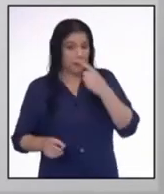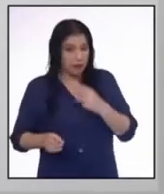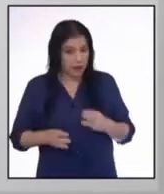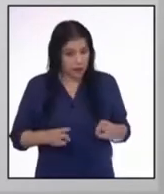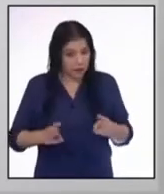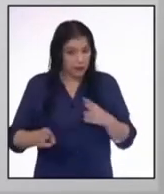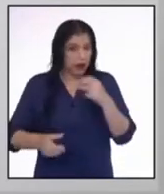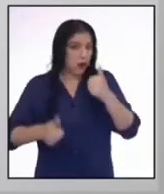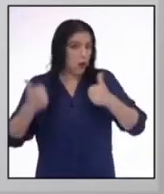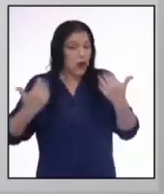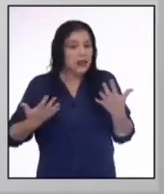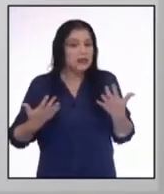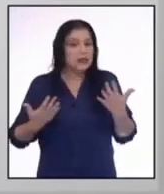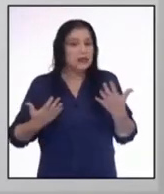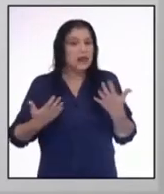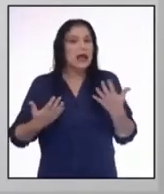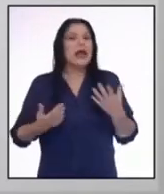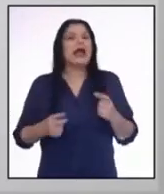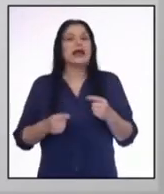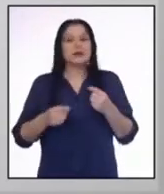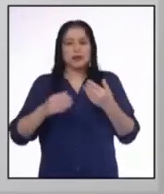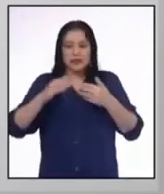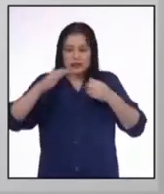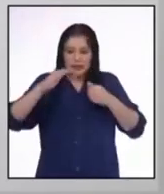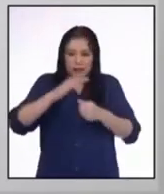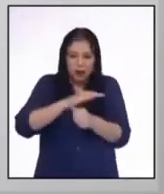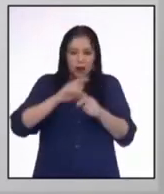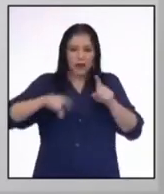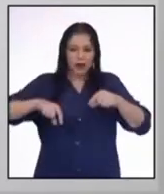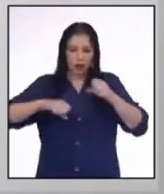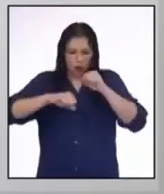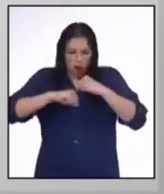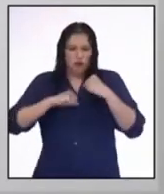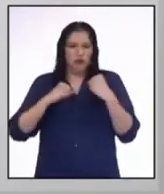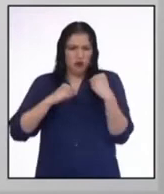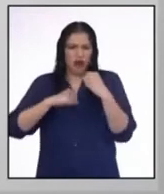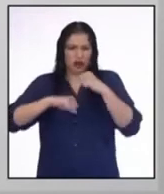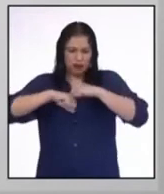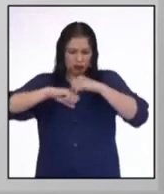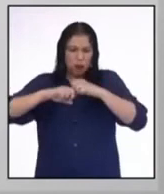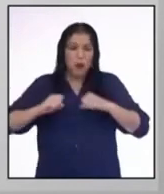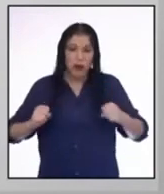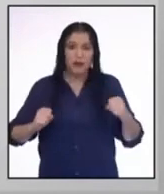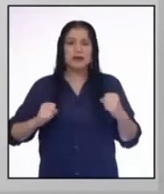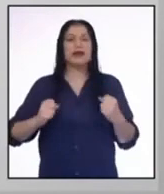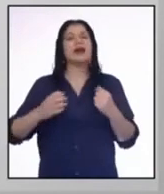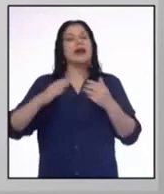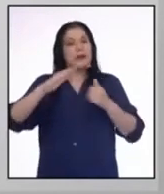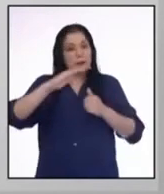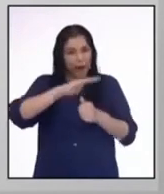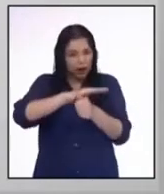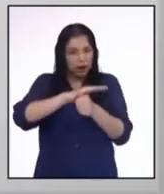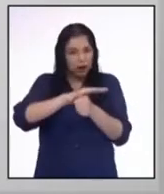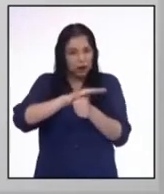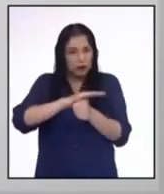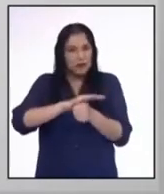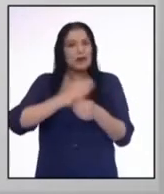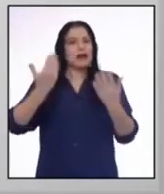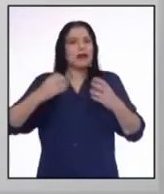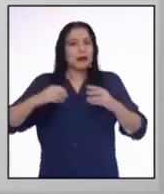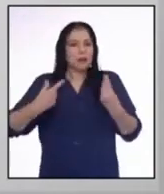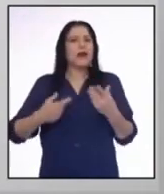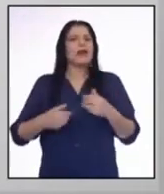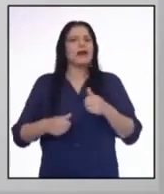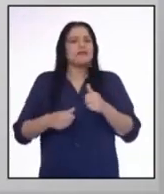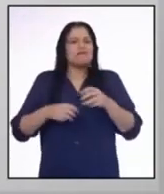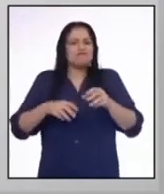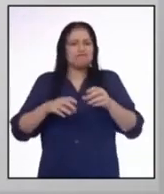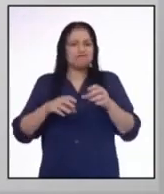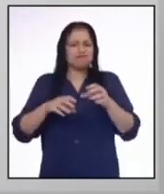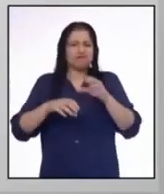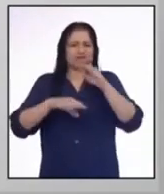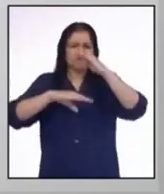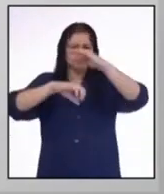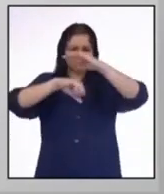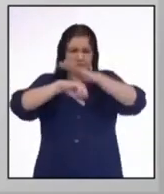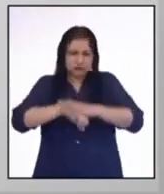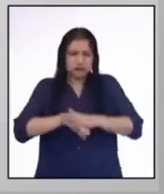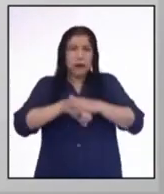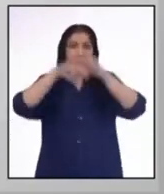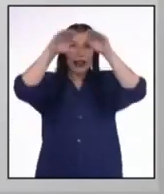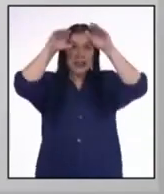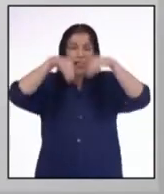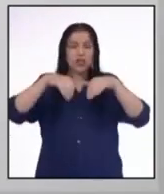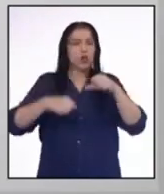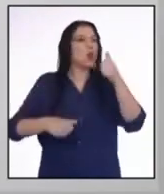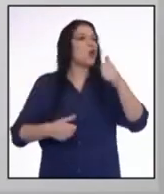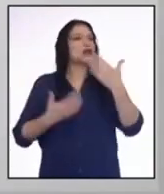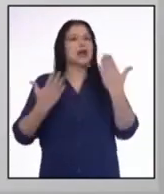opción es colocarse debajo de un mueble fuerte y sólido que pueda resistir el techo o cualquier